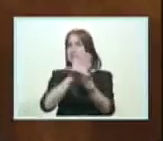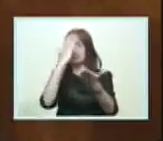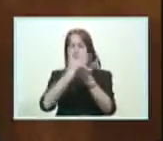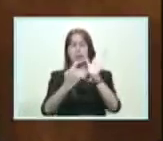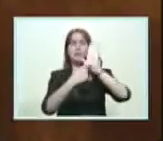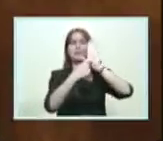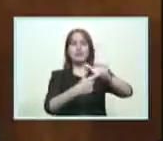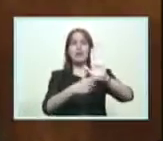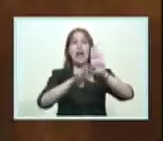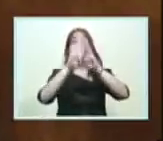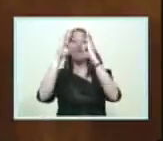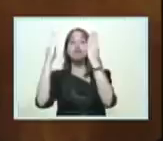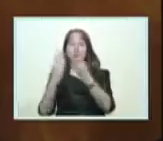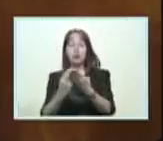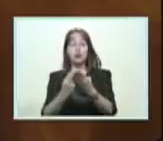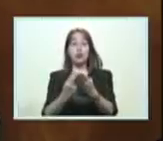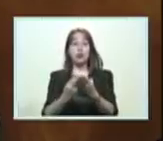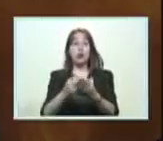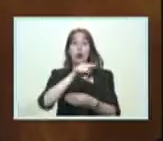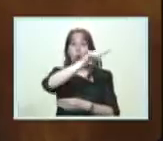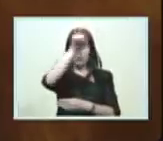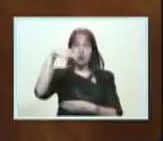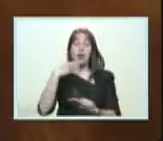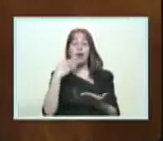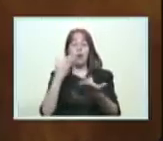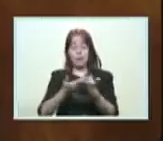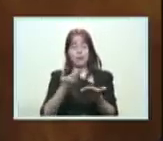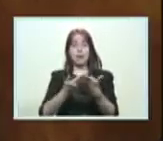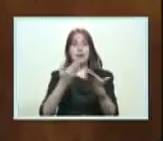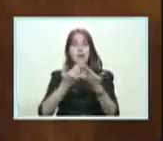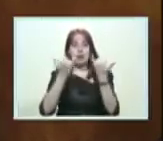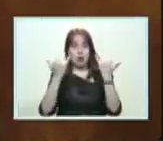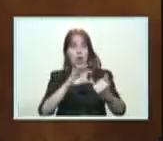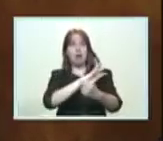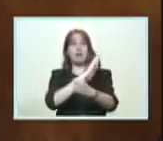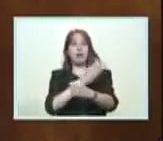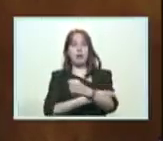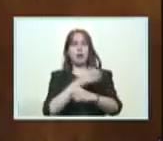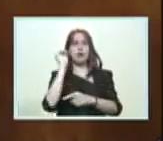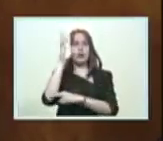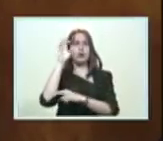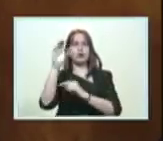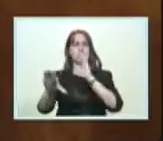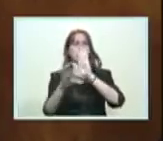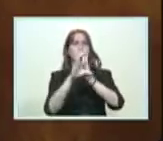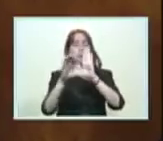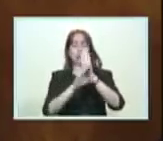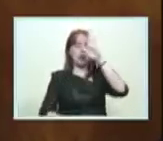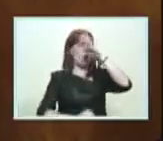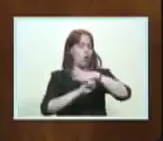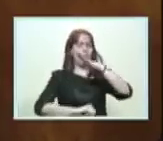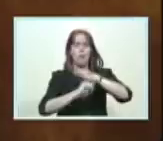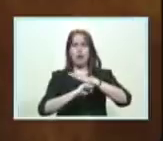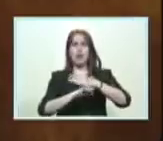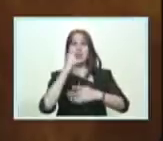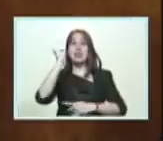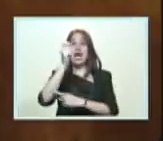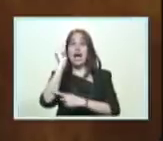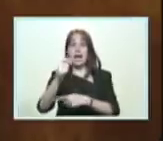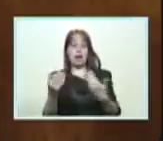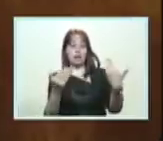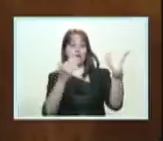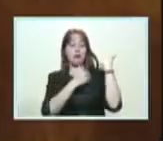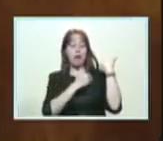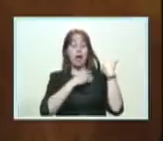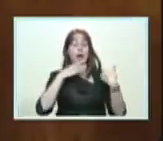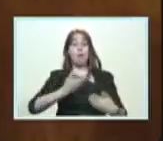presidente. Usted nos ha dado y nos ha solicitado que este poder constituyente lo apoye en tareas esenciales.